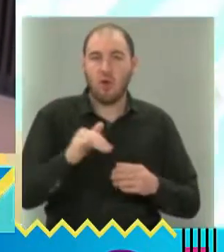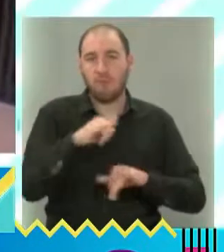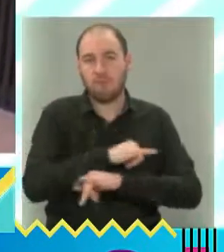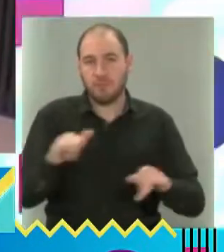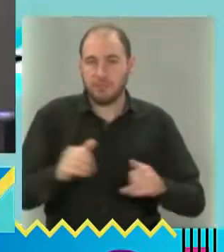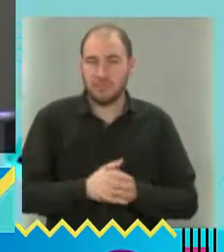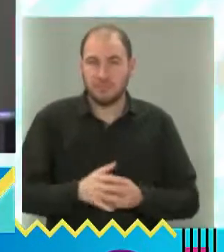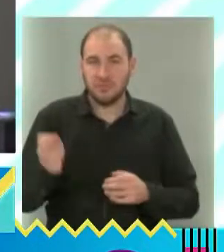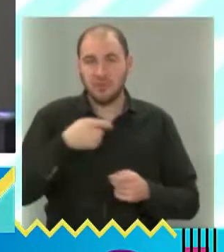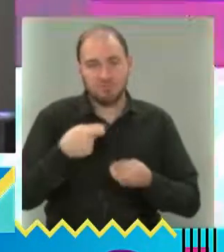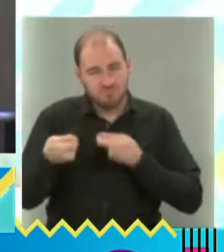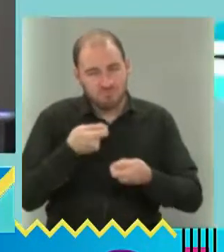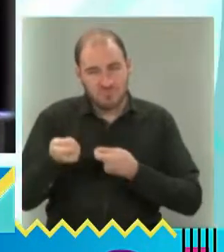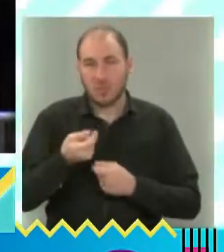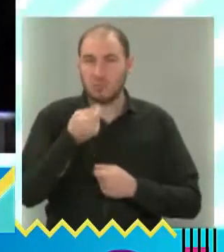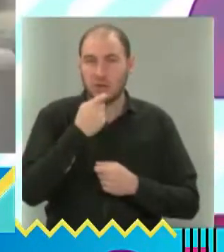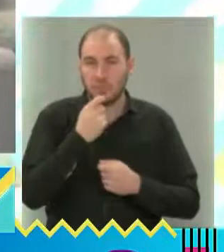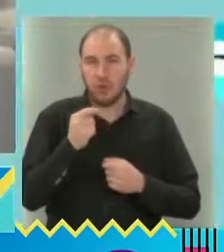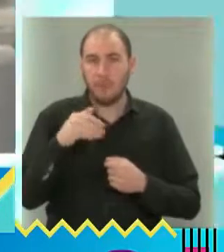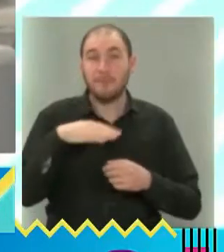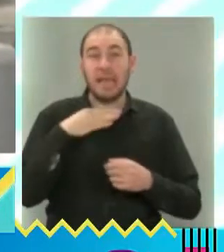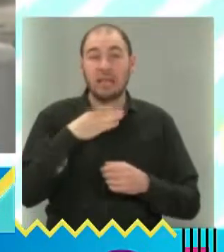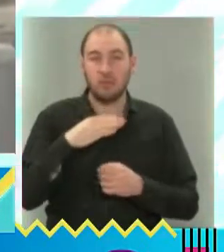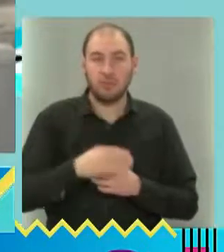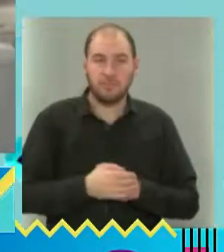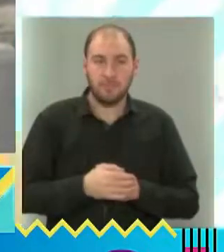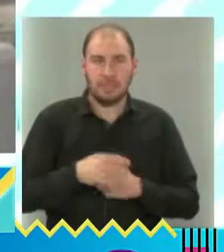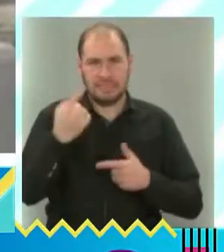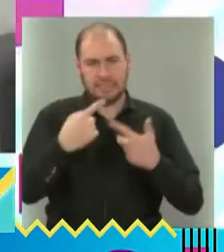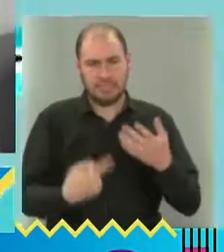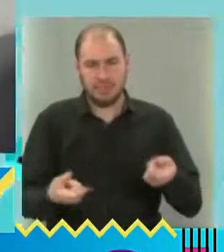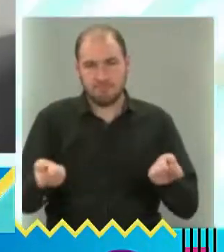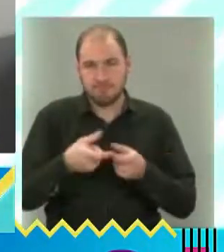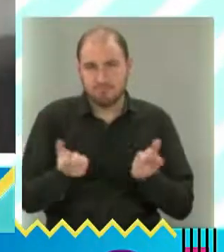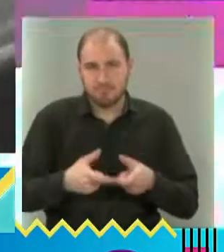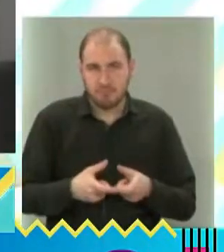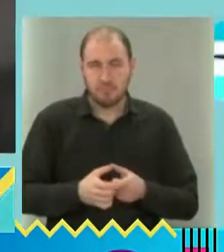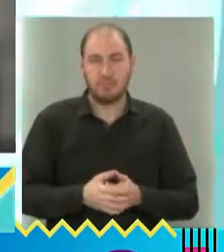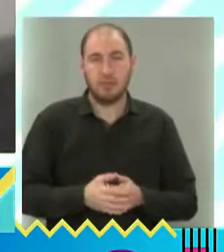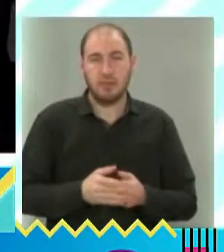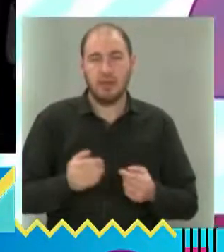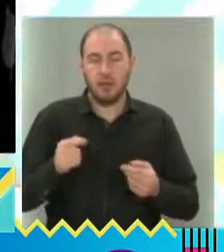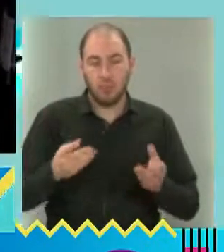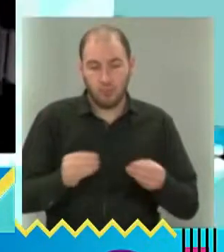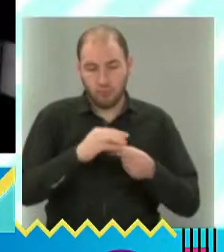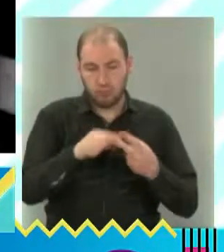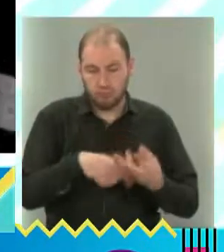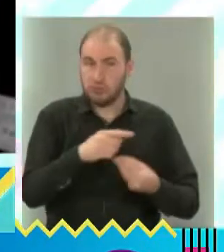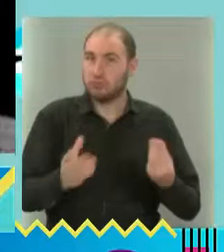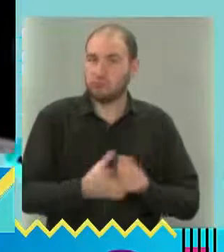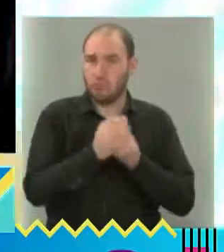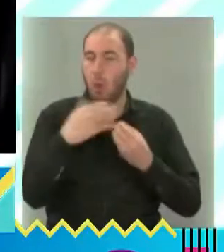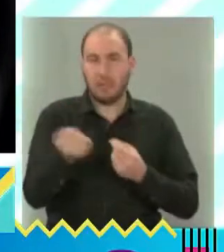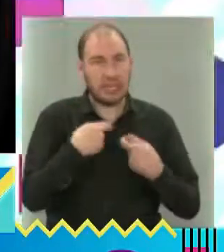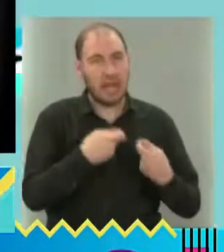información, o la negociación que, por ejemplo, tenemos con México. O sea, hay muchos temas chicos que sumados son importantes en el costo